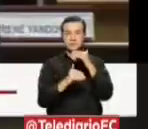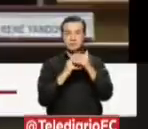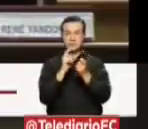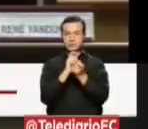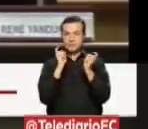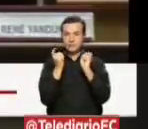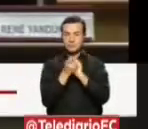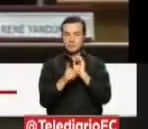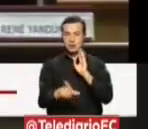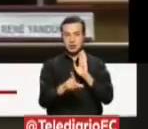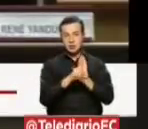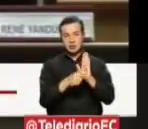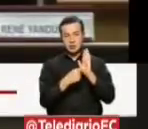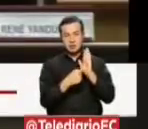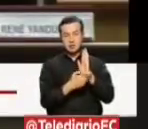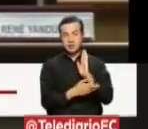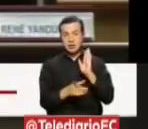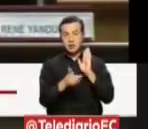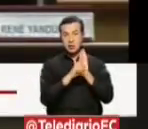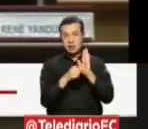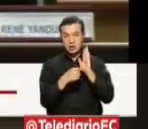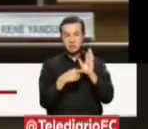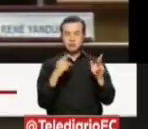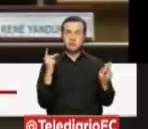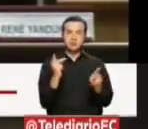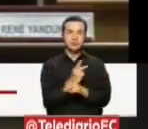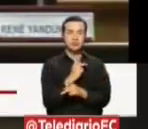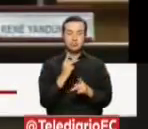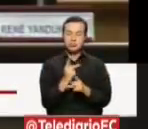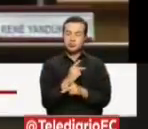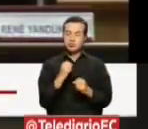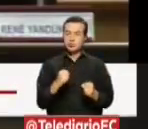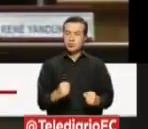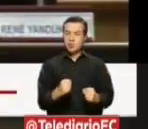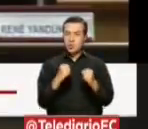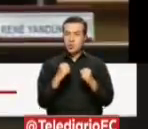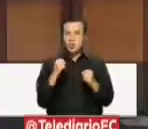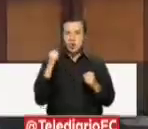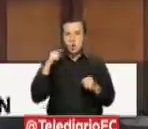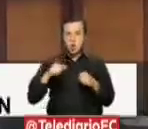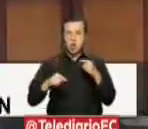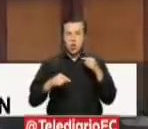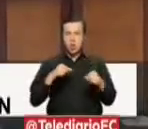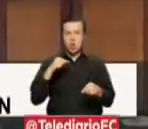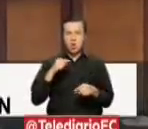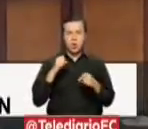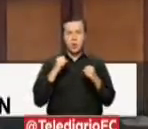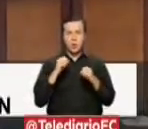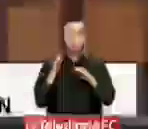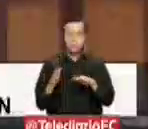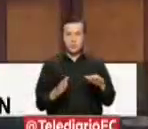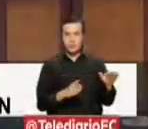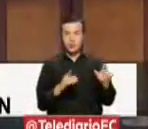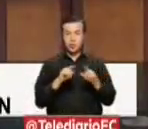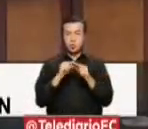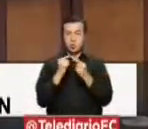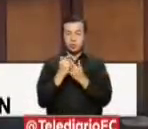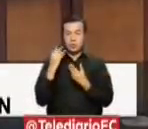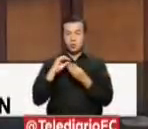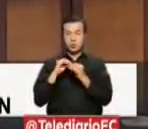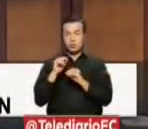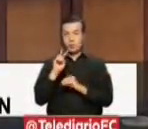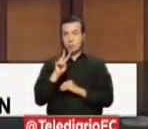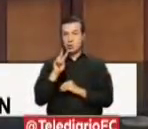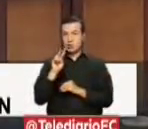cambio de una ley que significó la perversidad del totalitarismo. Lourdes Cuesta, de Creo, dio a entender el porqué en su